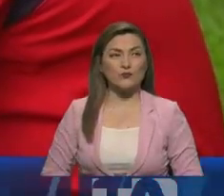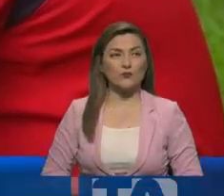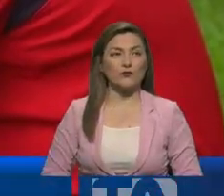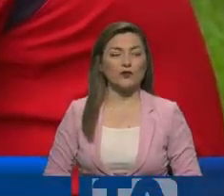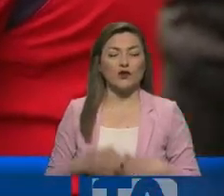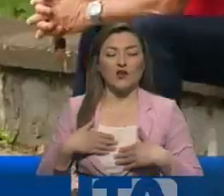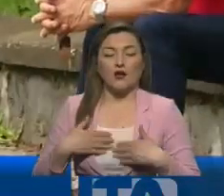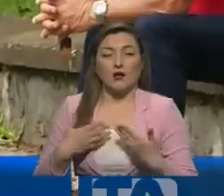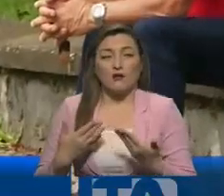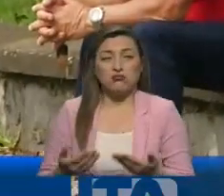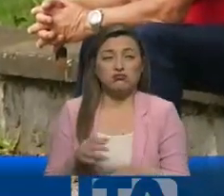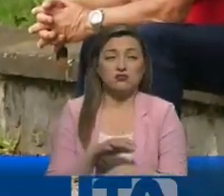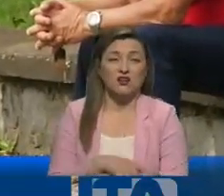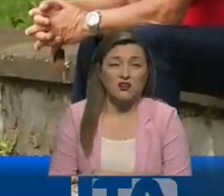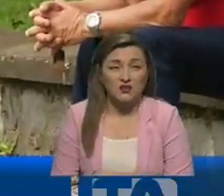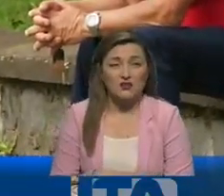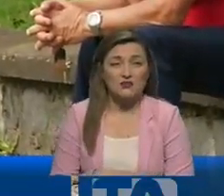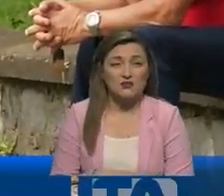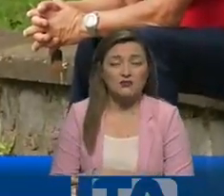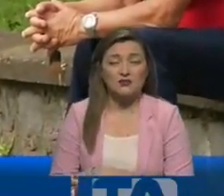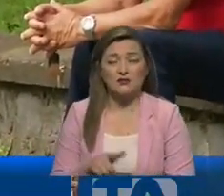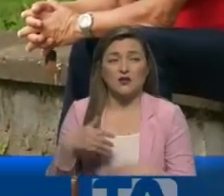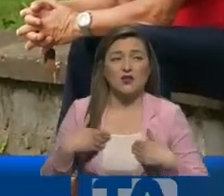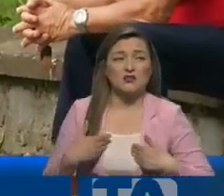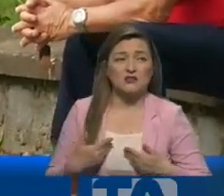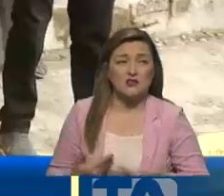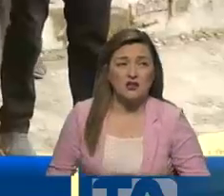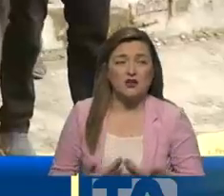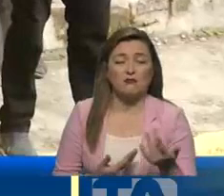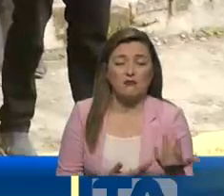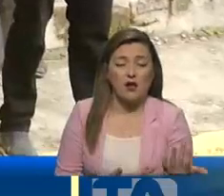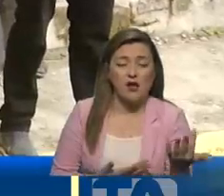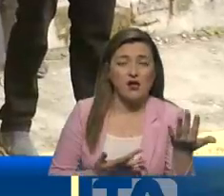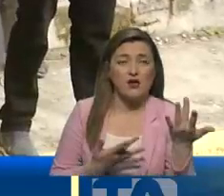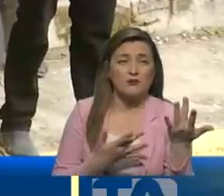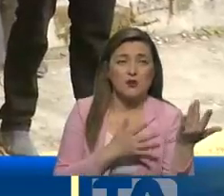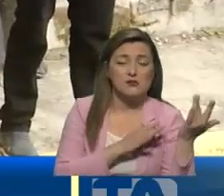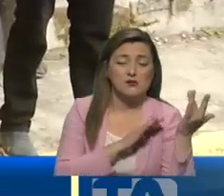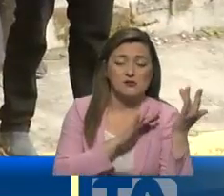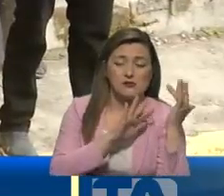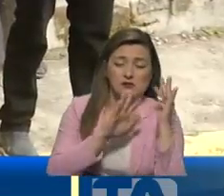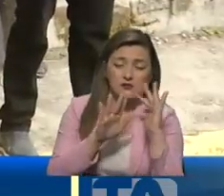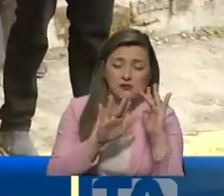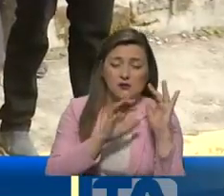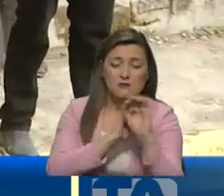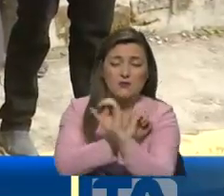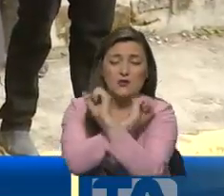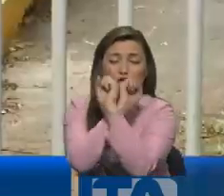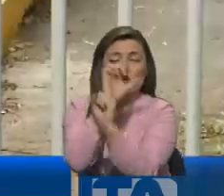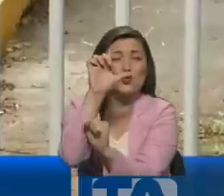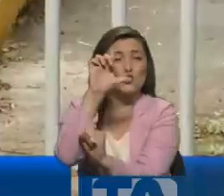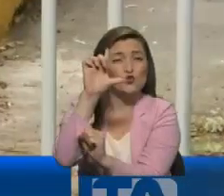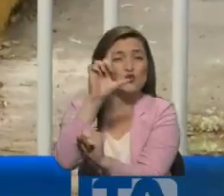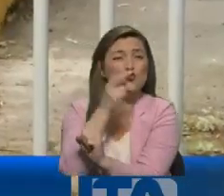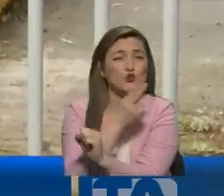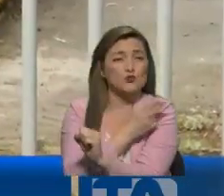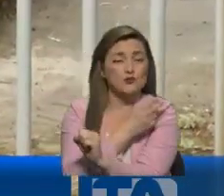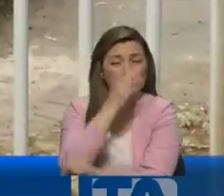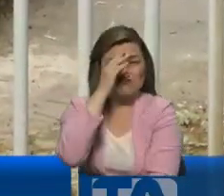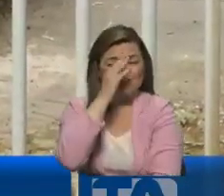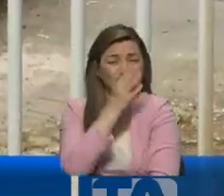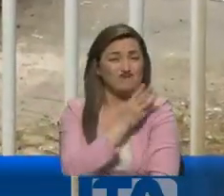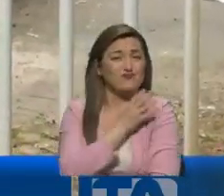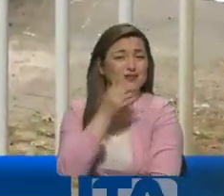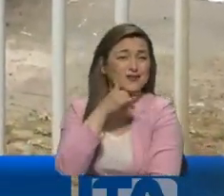desanimados y cansados de esperar. Así estuvieron decenas de adultos mayores que acudieron la mañana de este lunes a la Universidad de las Fuerzas Armadas